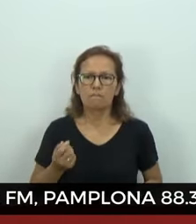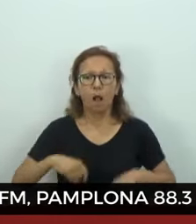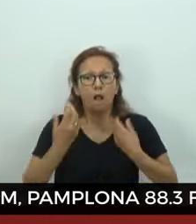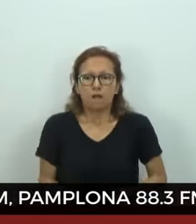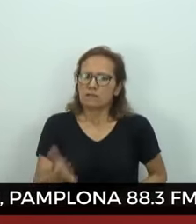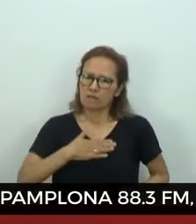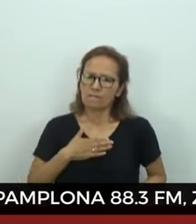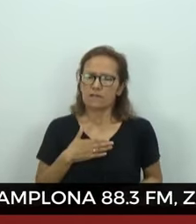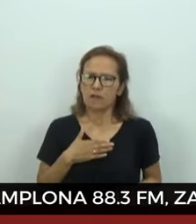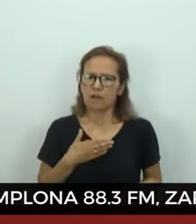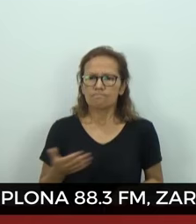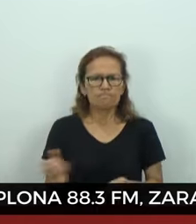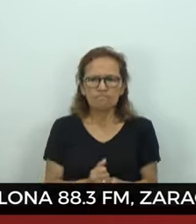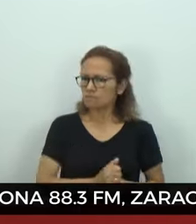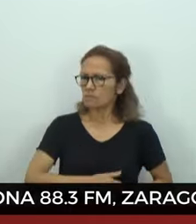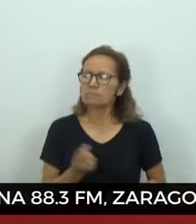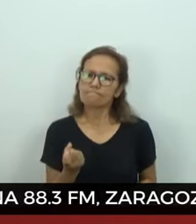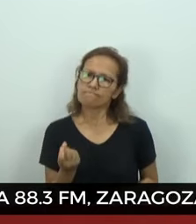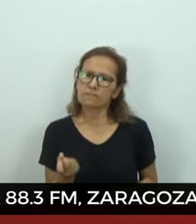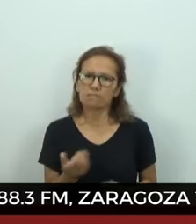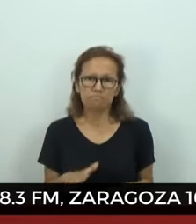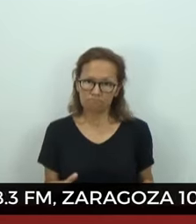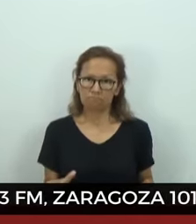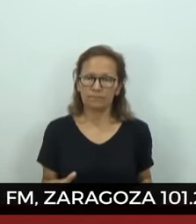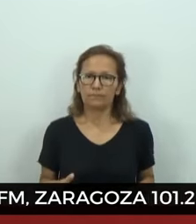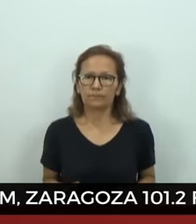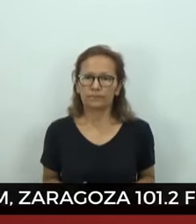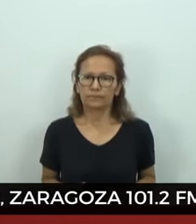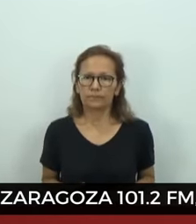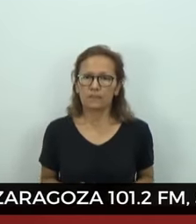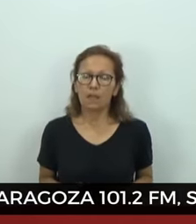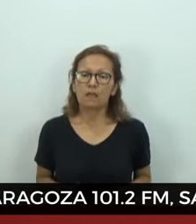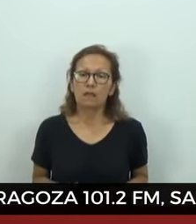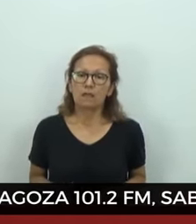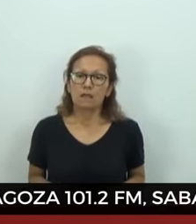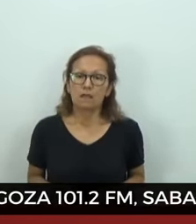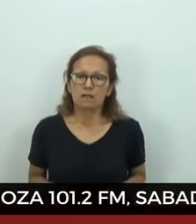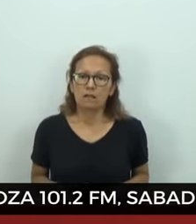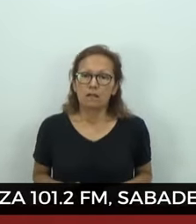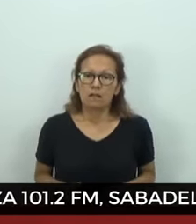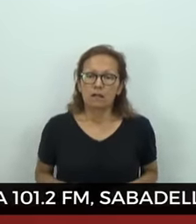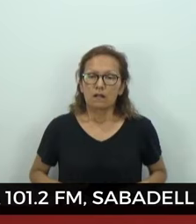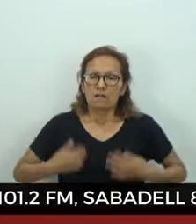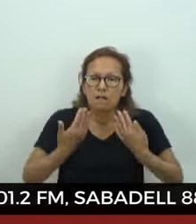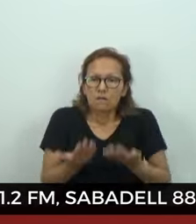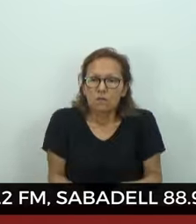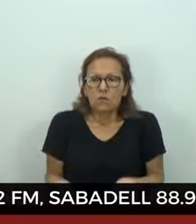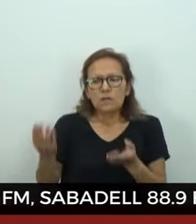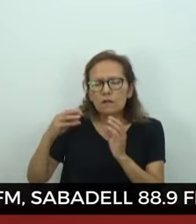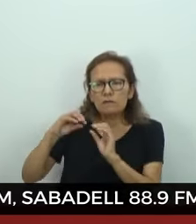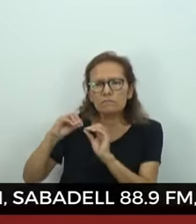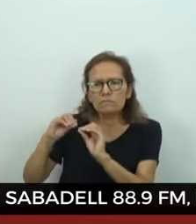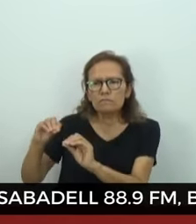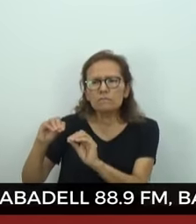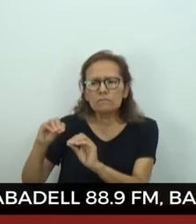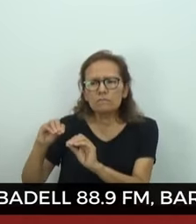¿Por qué es para nosotros cristianos su gracia? Conocer su gracia, orar por